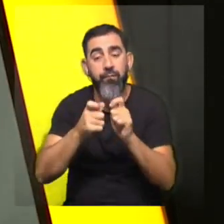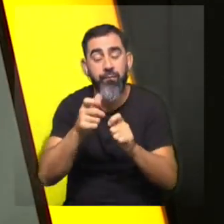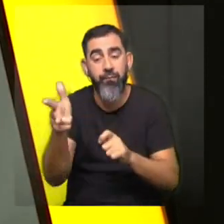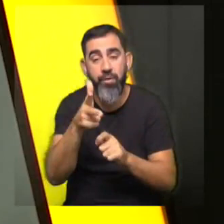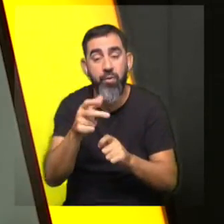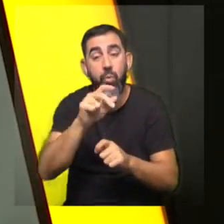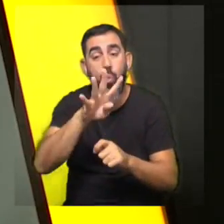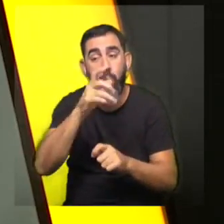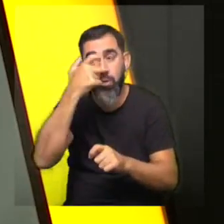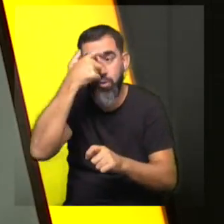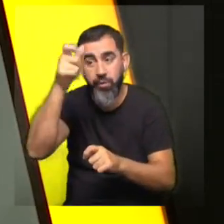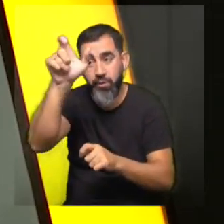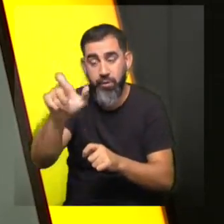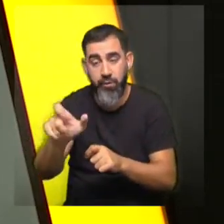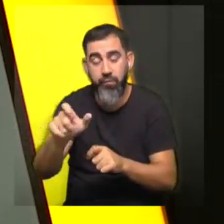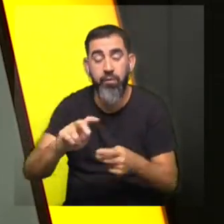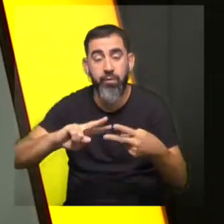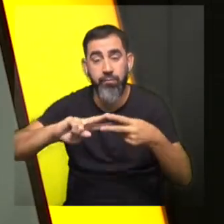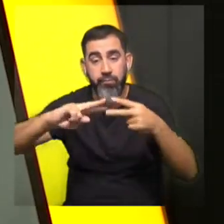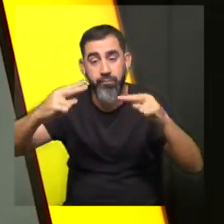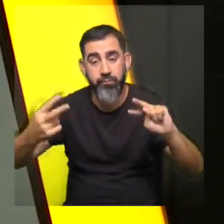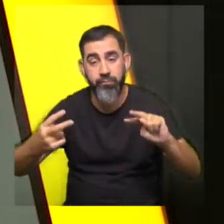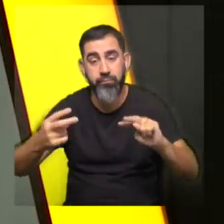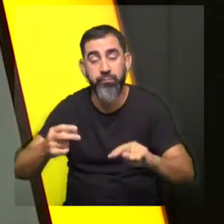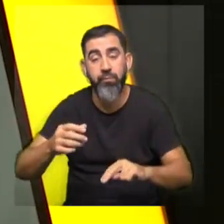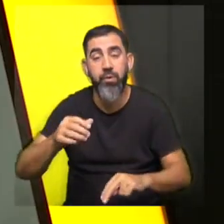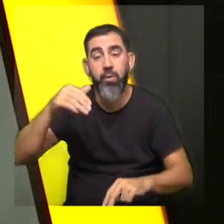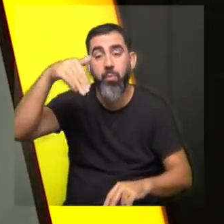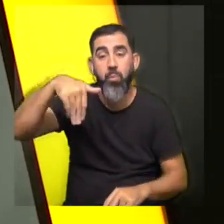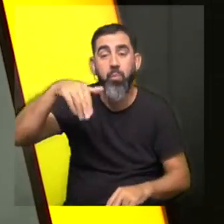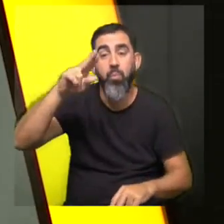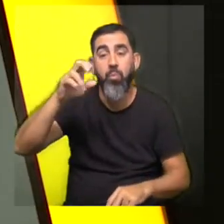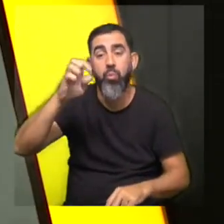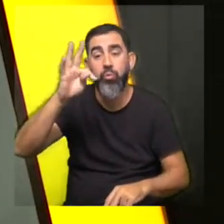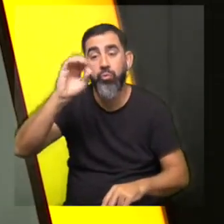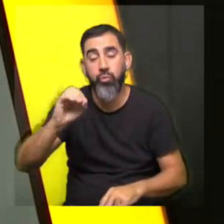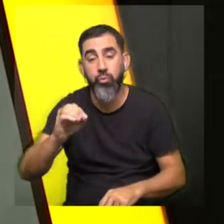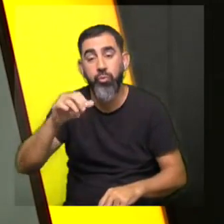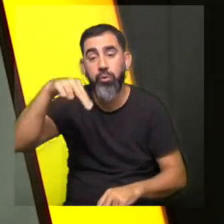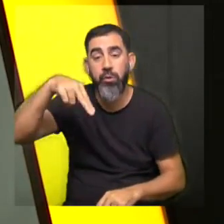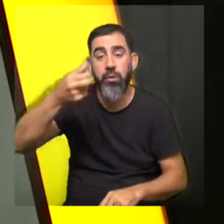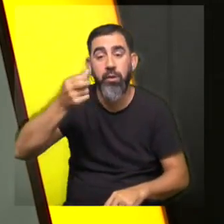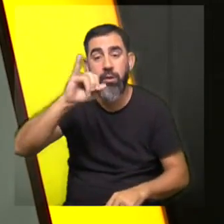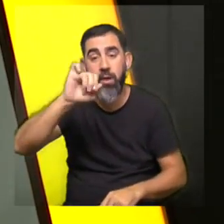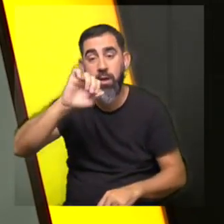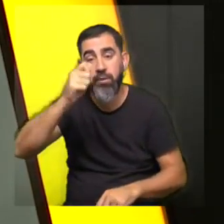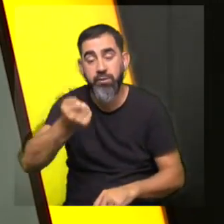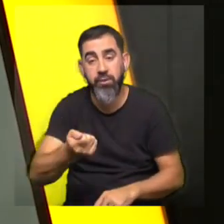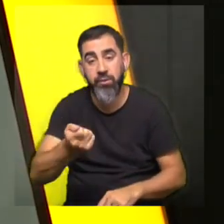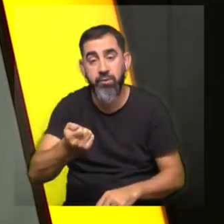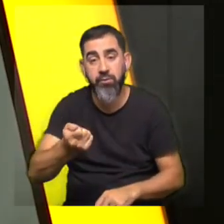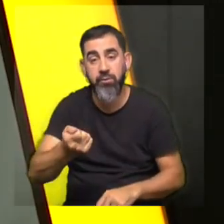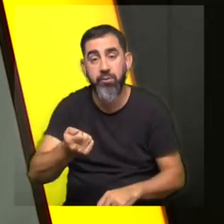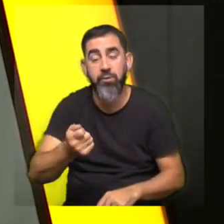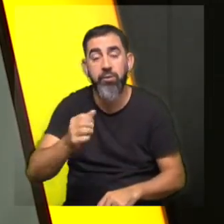científicos que trabajan en genética y genómica. Vamos a escuchar a Héctor Musto de la Facultad de Ciencias, a Hugo Naya del Instituto Pasteur,